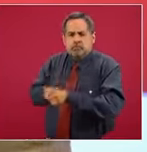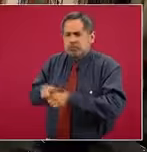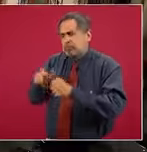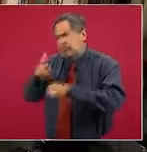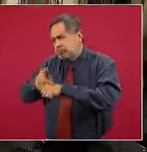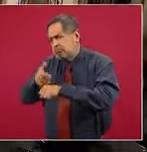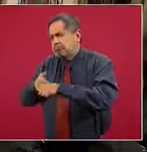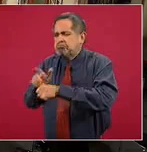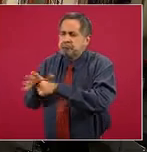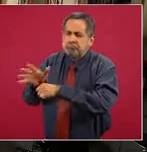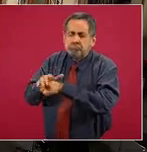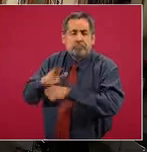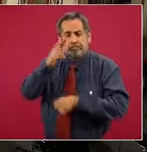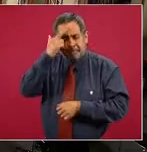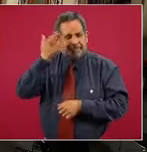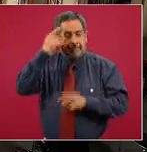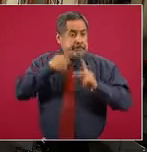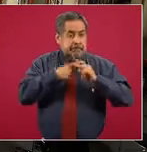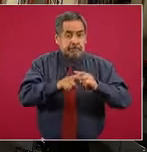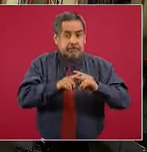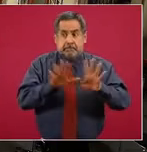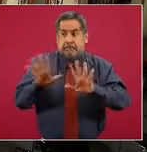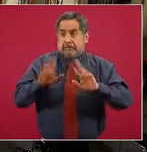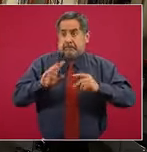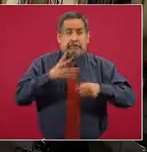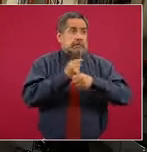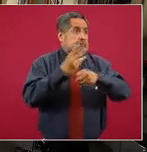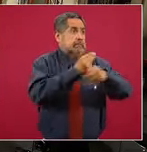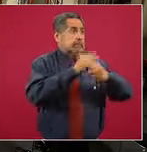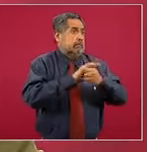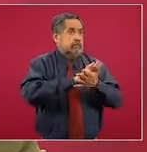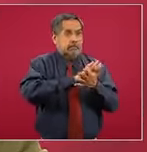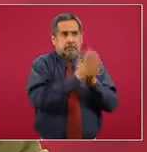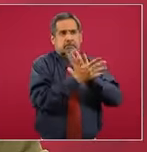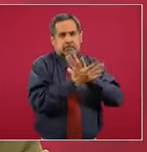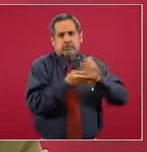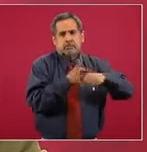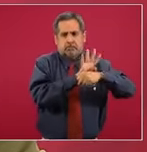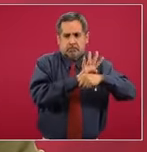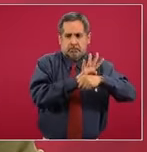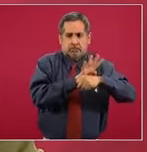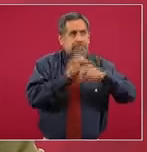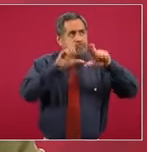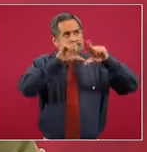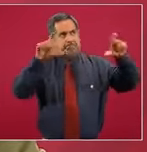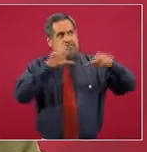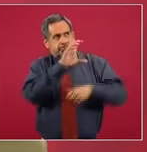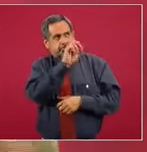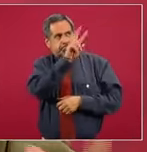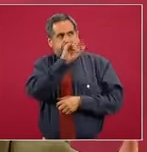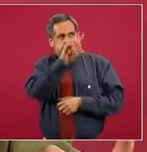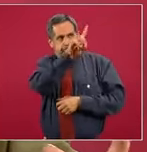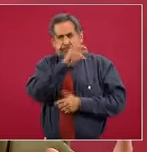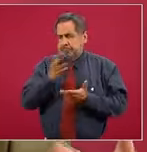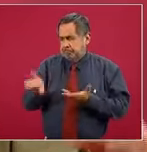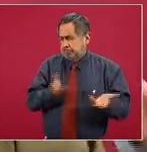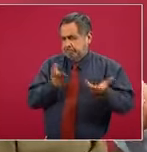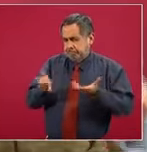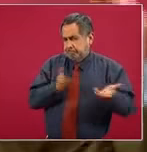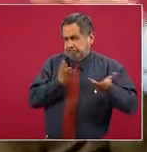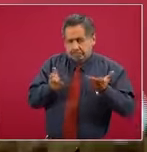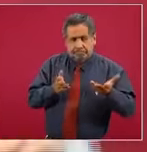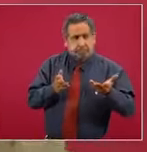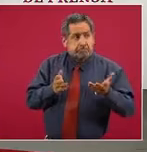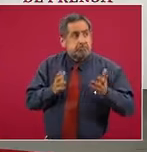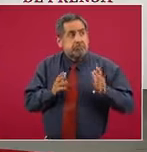estaban dispuestas para atención de pacientes COVID, se hicieron hospitales preferentemente COVID, y la idea era que en